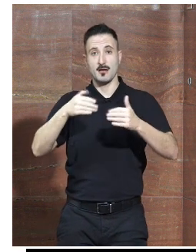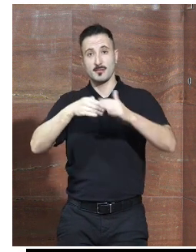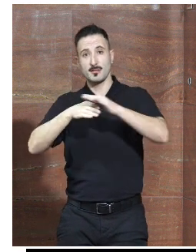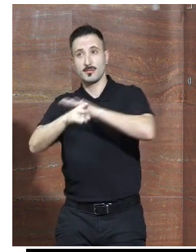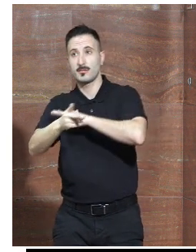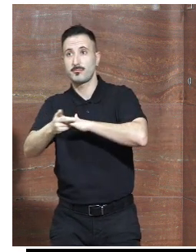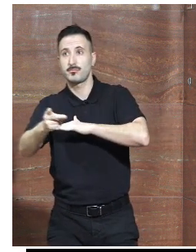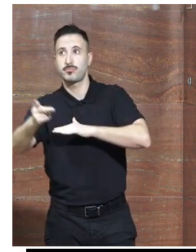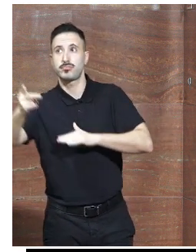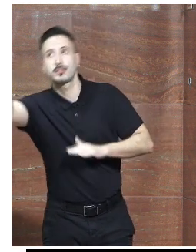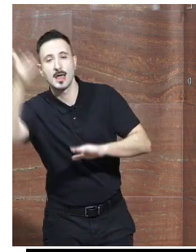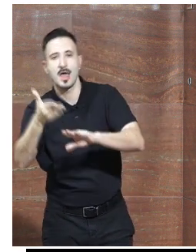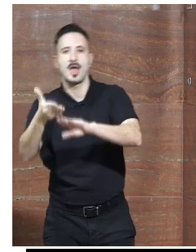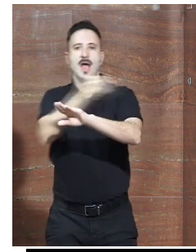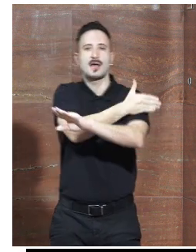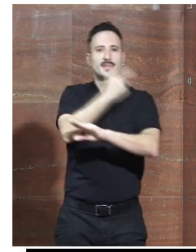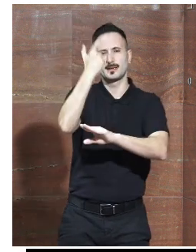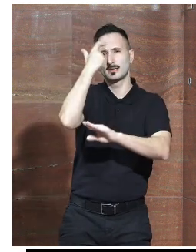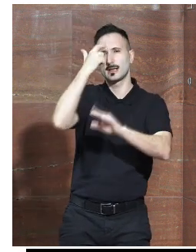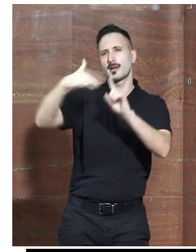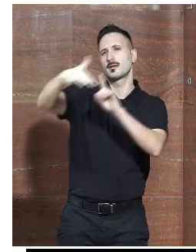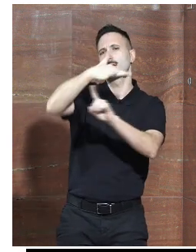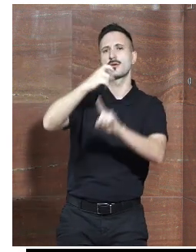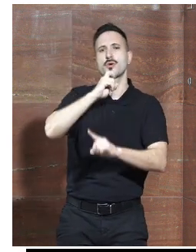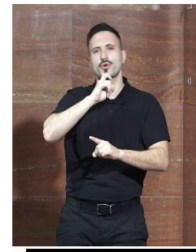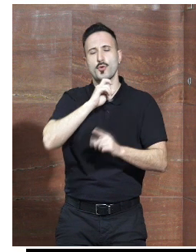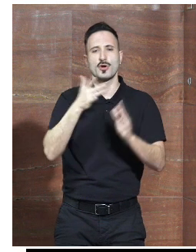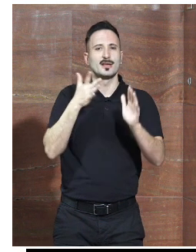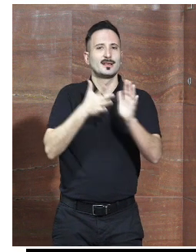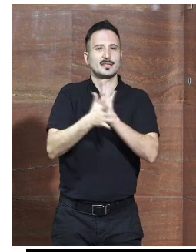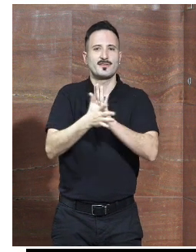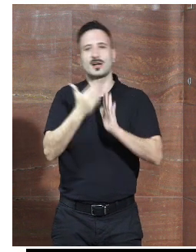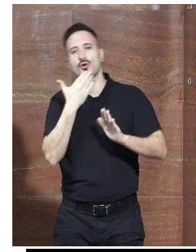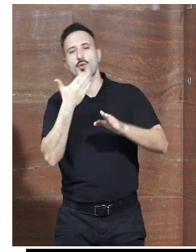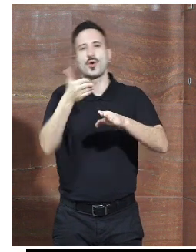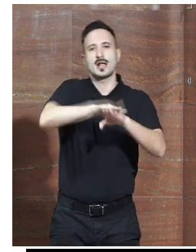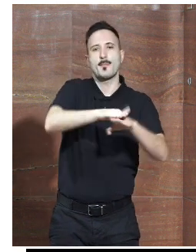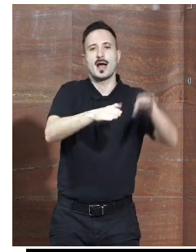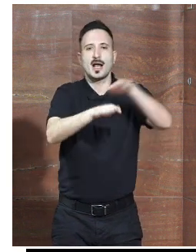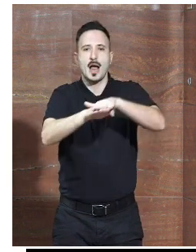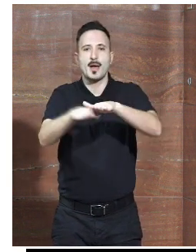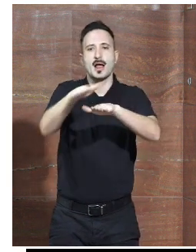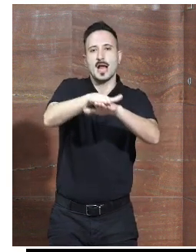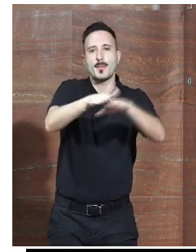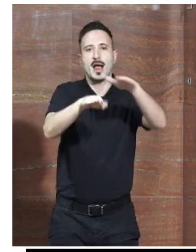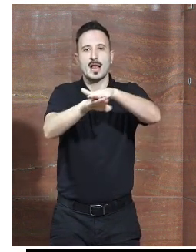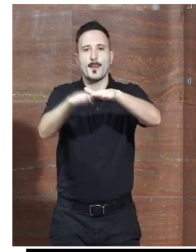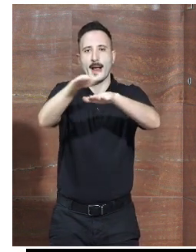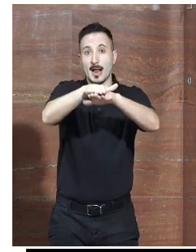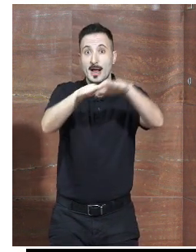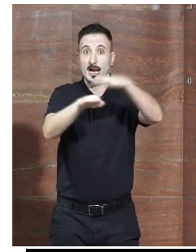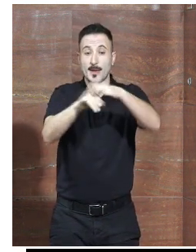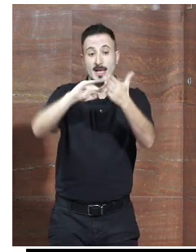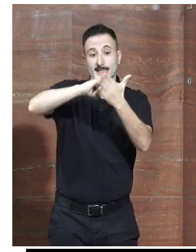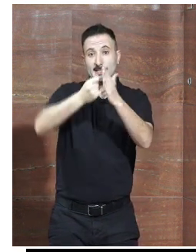validar nuestro ticket, ¿no? Bueno, son todas estas capas que se pueden ir agregando a un sistema muy potente, que al